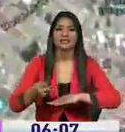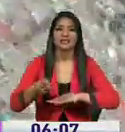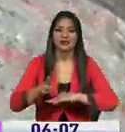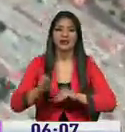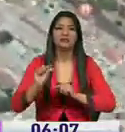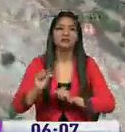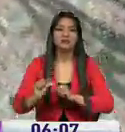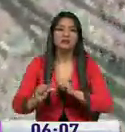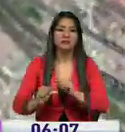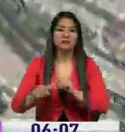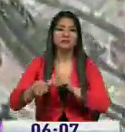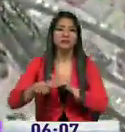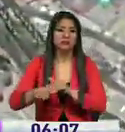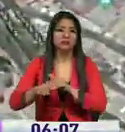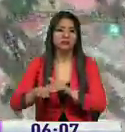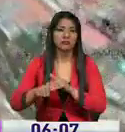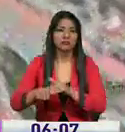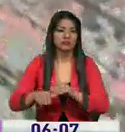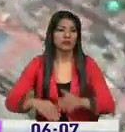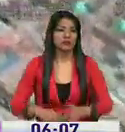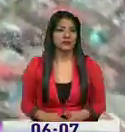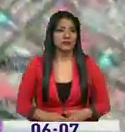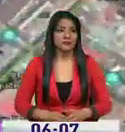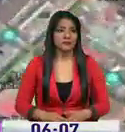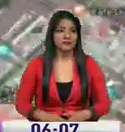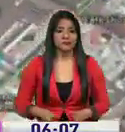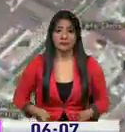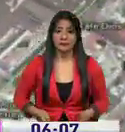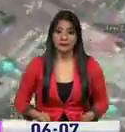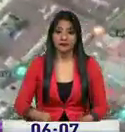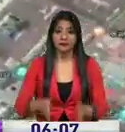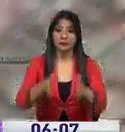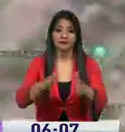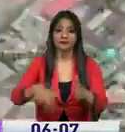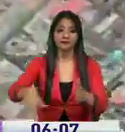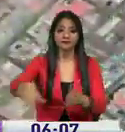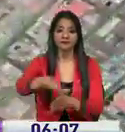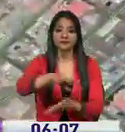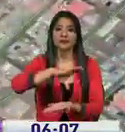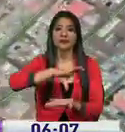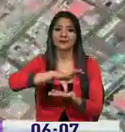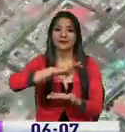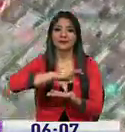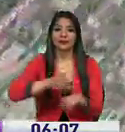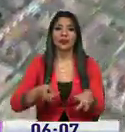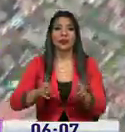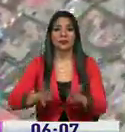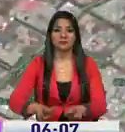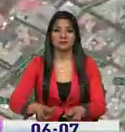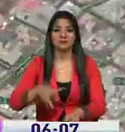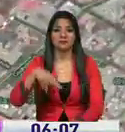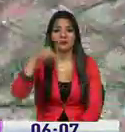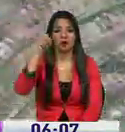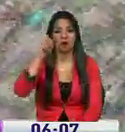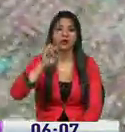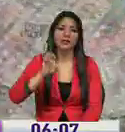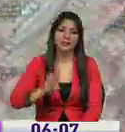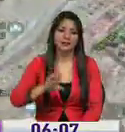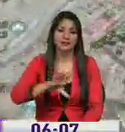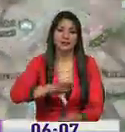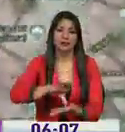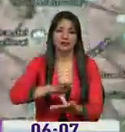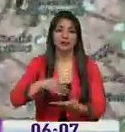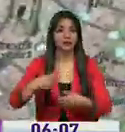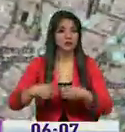se congestiona. Evidentemente, esta es una vía que va y conduce hacia el centro de la ciudad y también hacia el norcentro de Quito, pero la